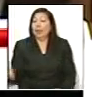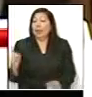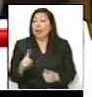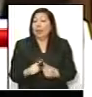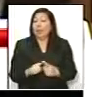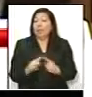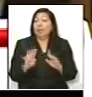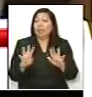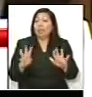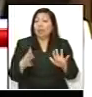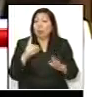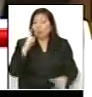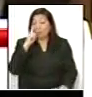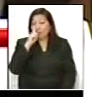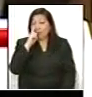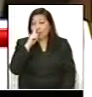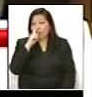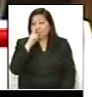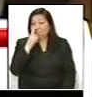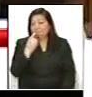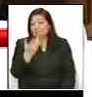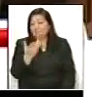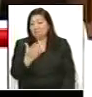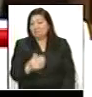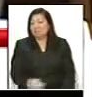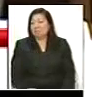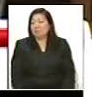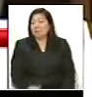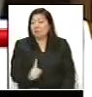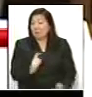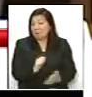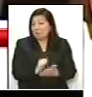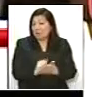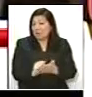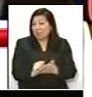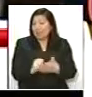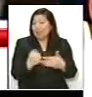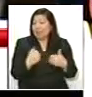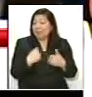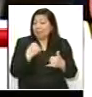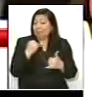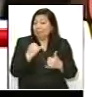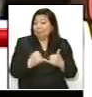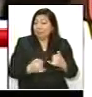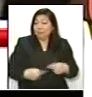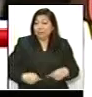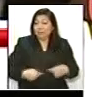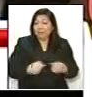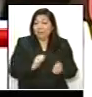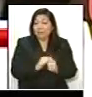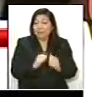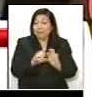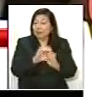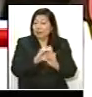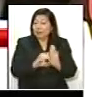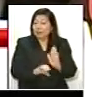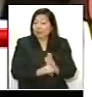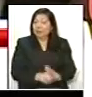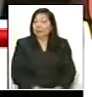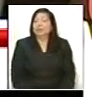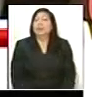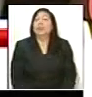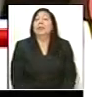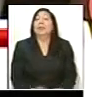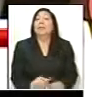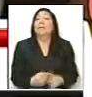de junio, que no es más que un mes por delante, debemos haber terminado el debate de todas las reformas constitucionales. Sin